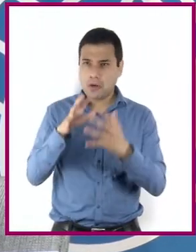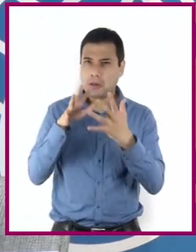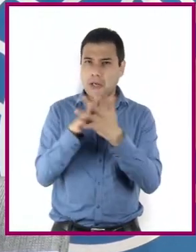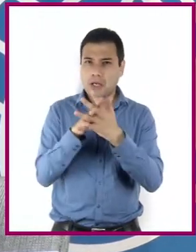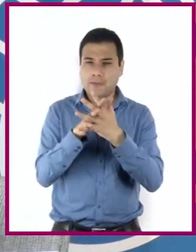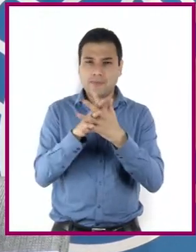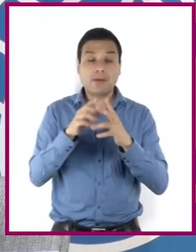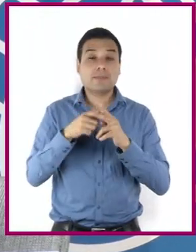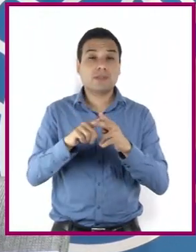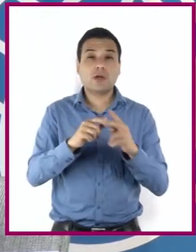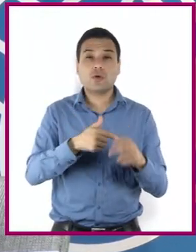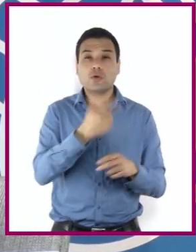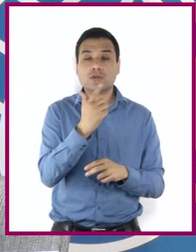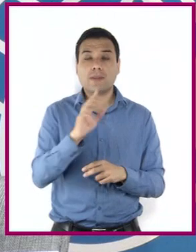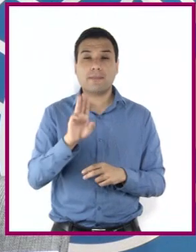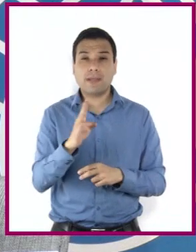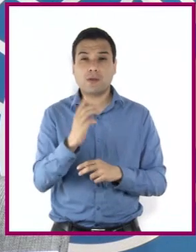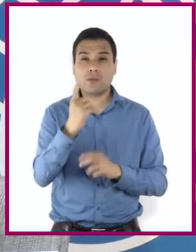12 de mayo de